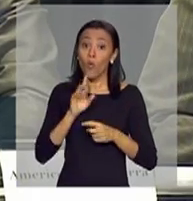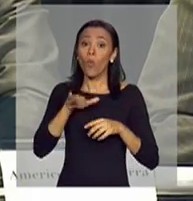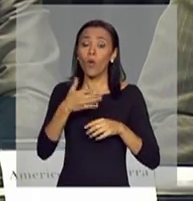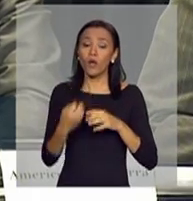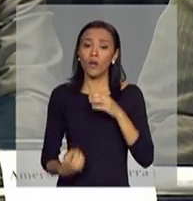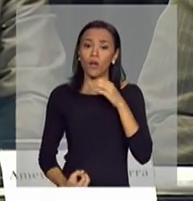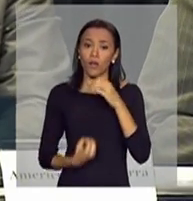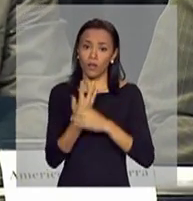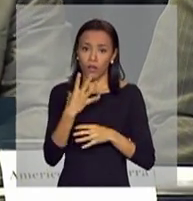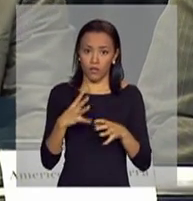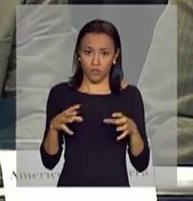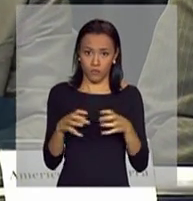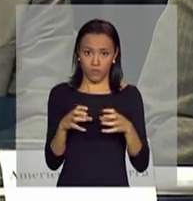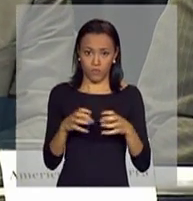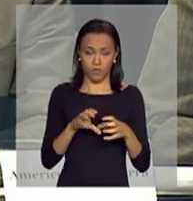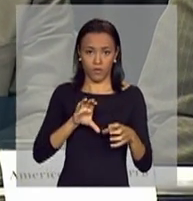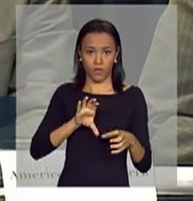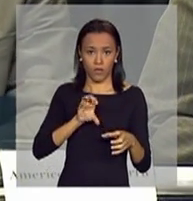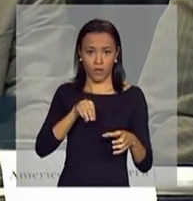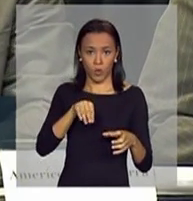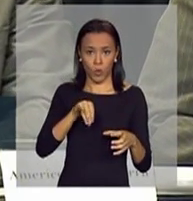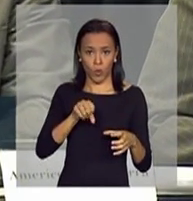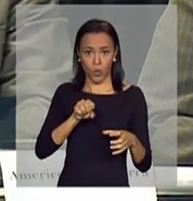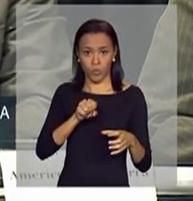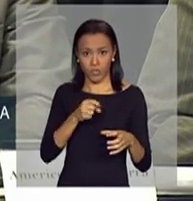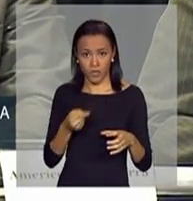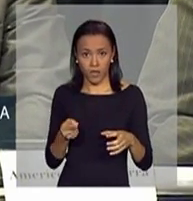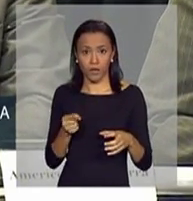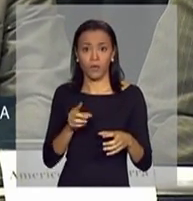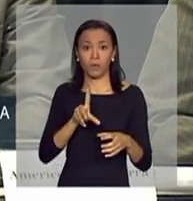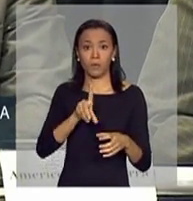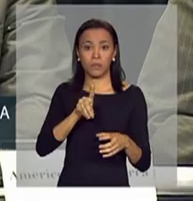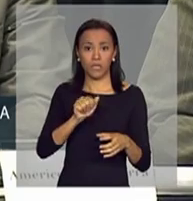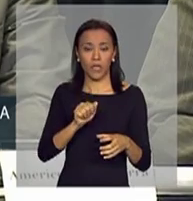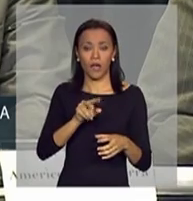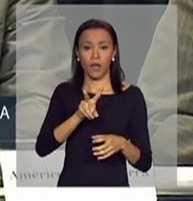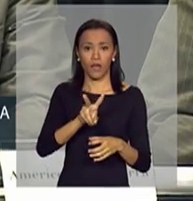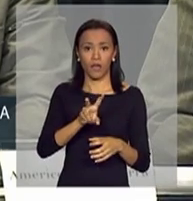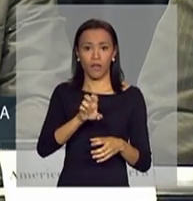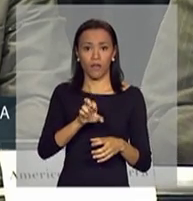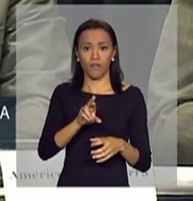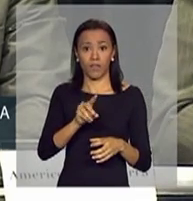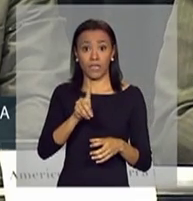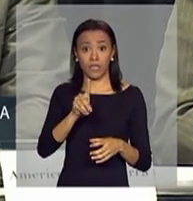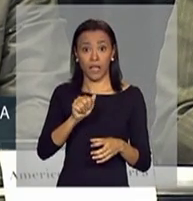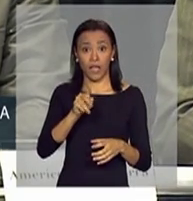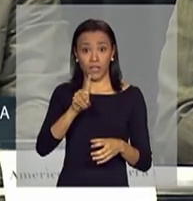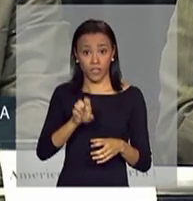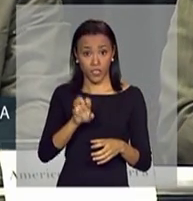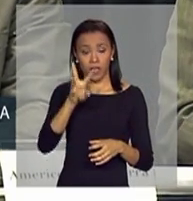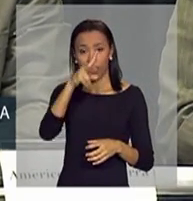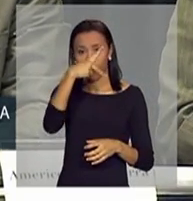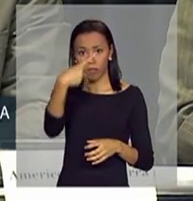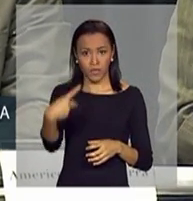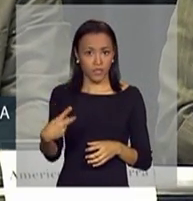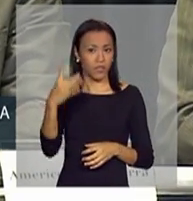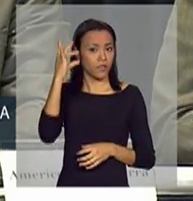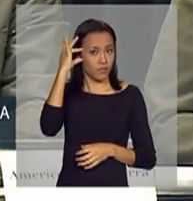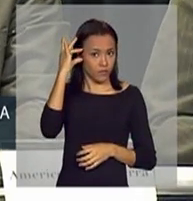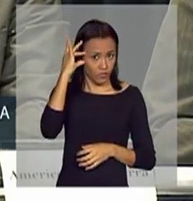Verdad, en Plano Alto, la presidenta Dilma Rousseff